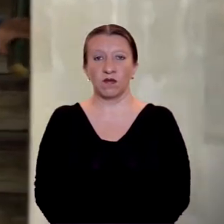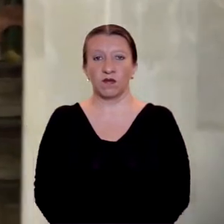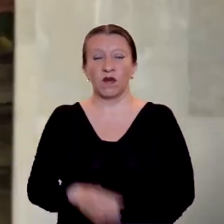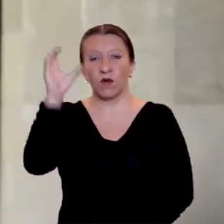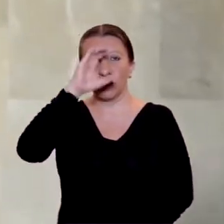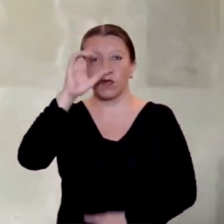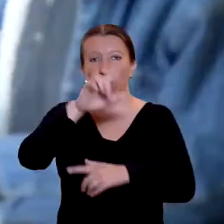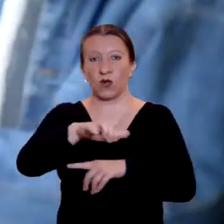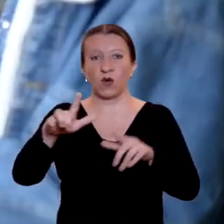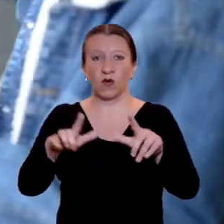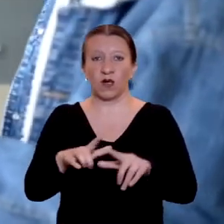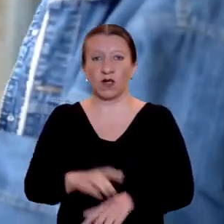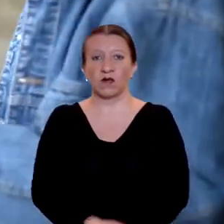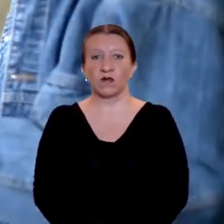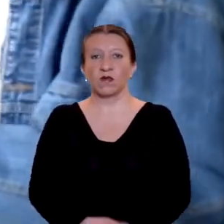buscar lugares